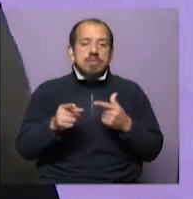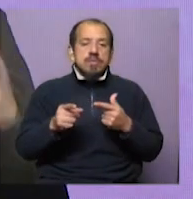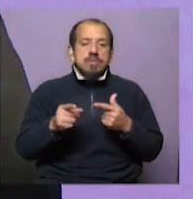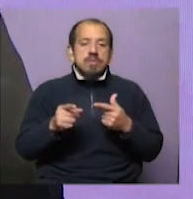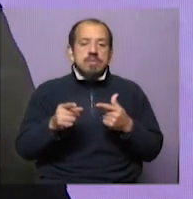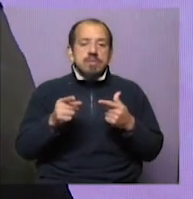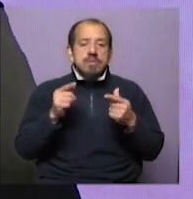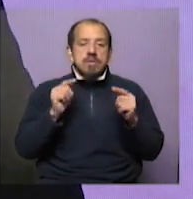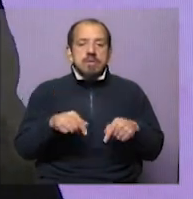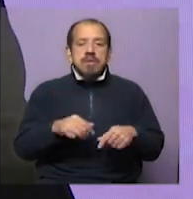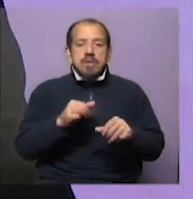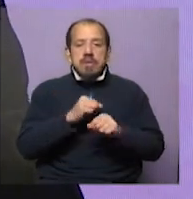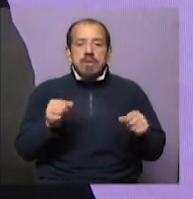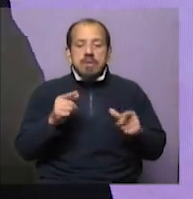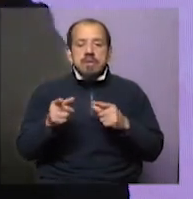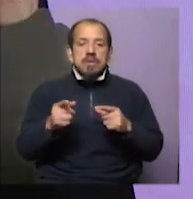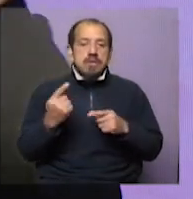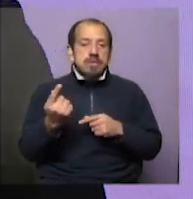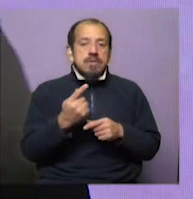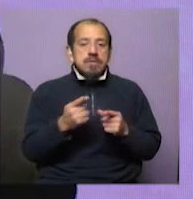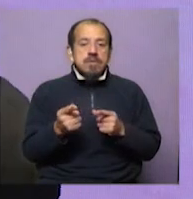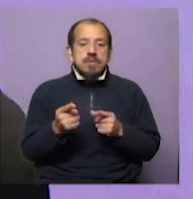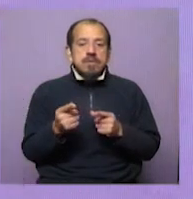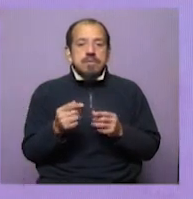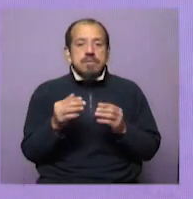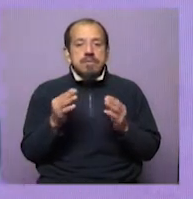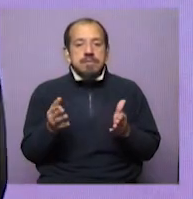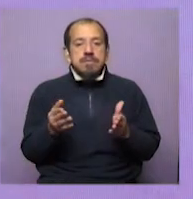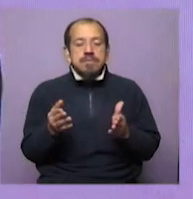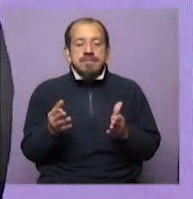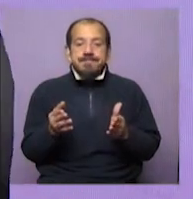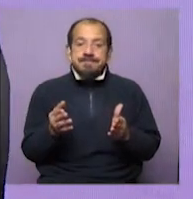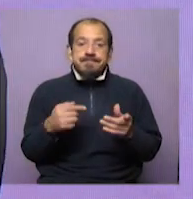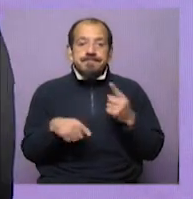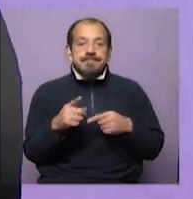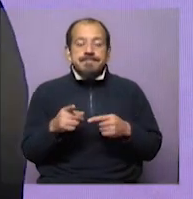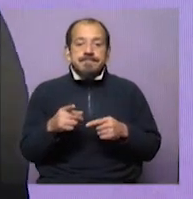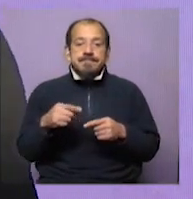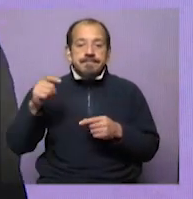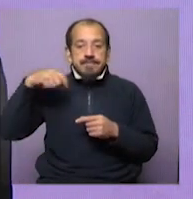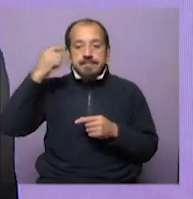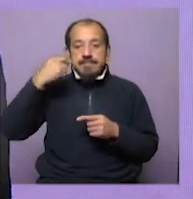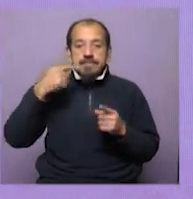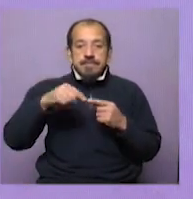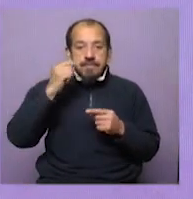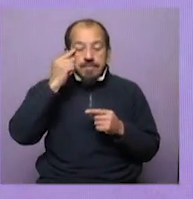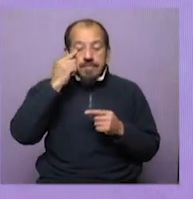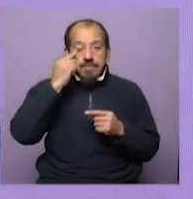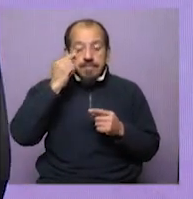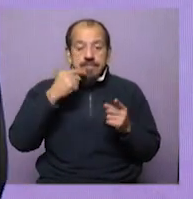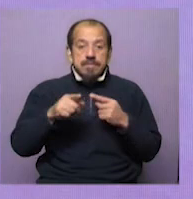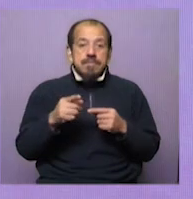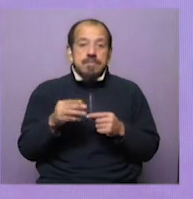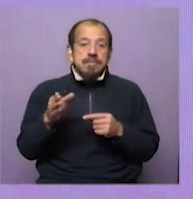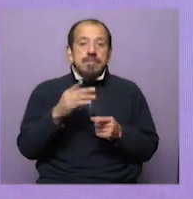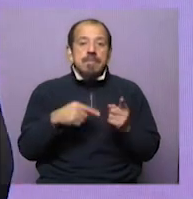en nuestra programación, y cada uno pertenece como a un universo distinto del cine, a un territorio distinto, con una